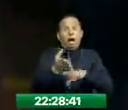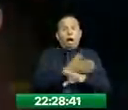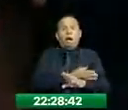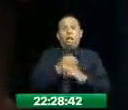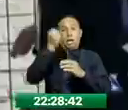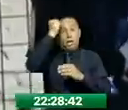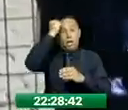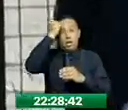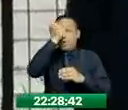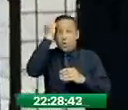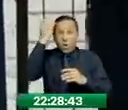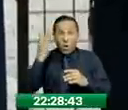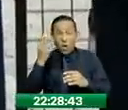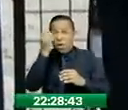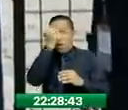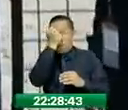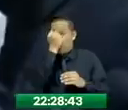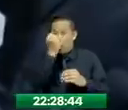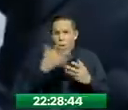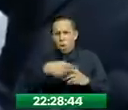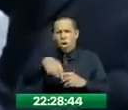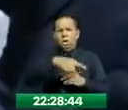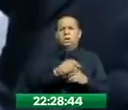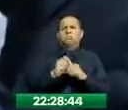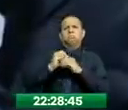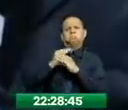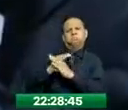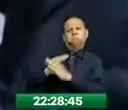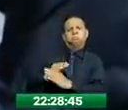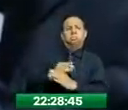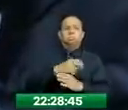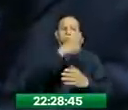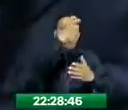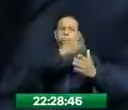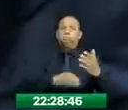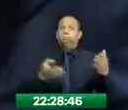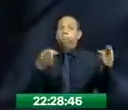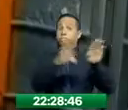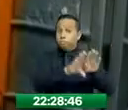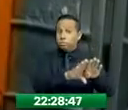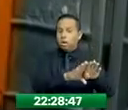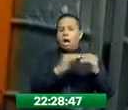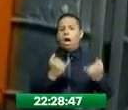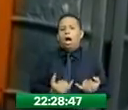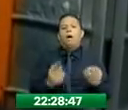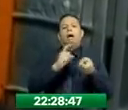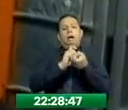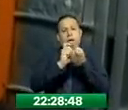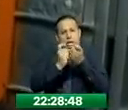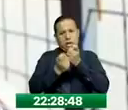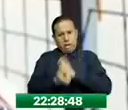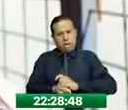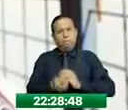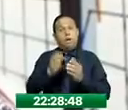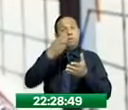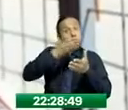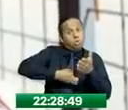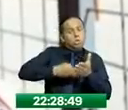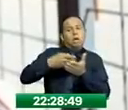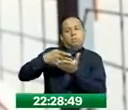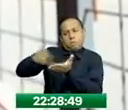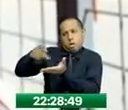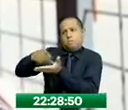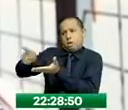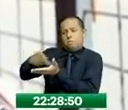semáforo rojo ya pudieron retomar sus actividades luego de realizar el trámite correspondiente para su habilitación lastimosamente